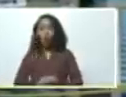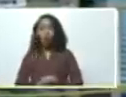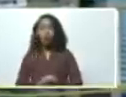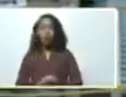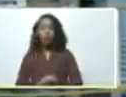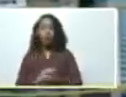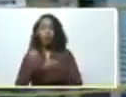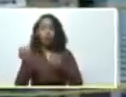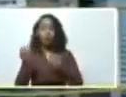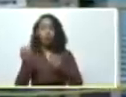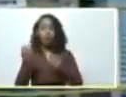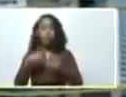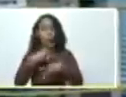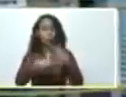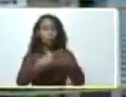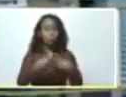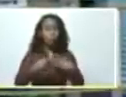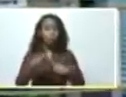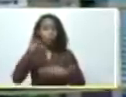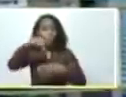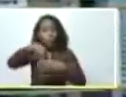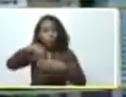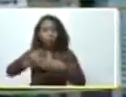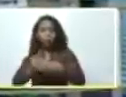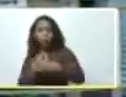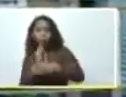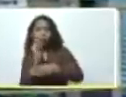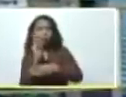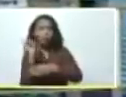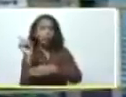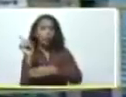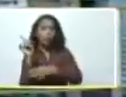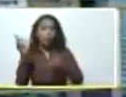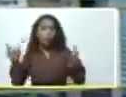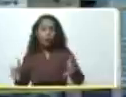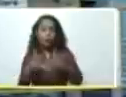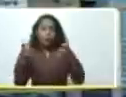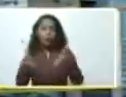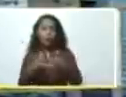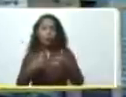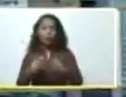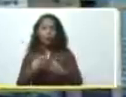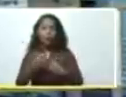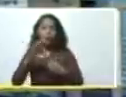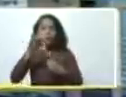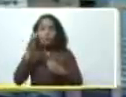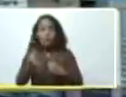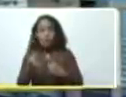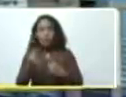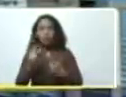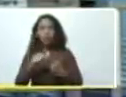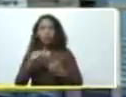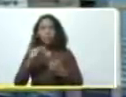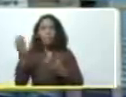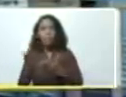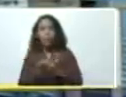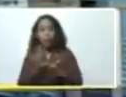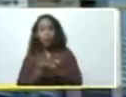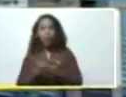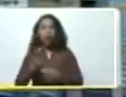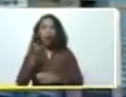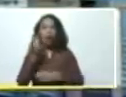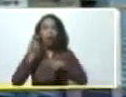las necesidades de consumo de alimentos, la producción de semillas de las siguientes especies vegetales: frijol, topocho, plátano,